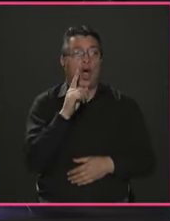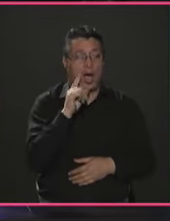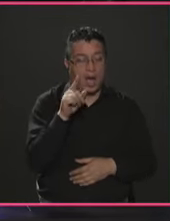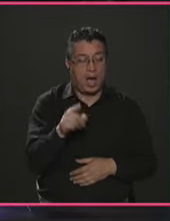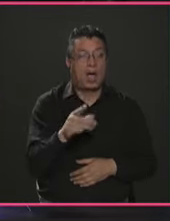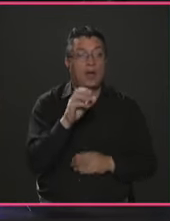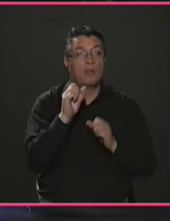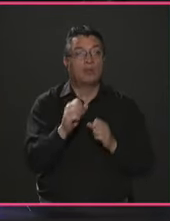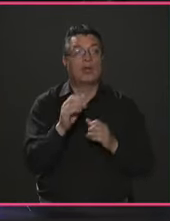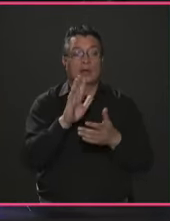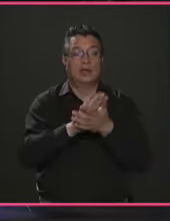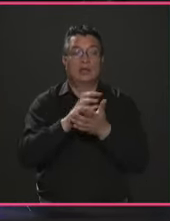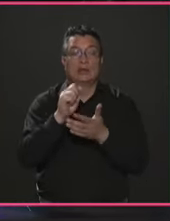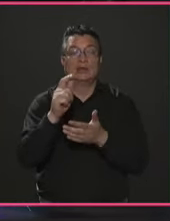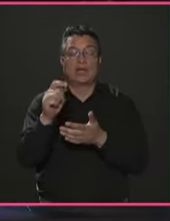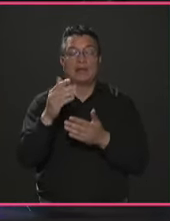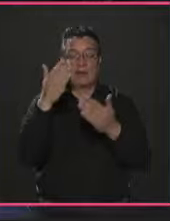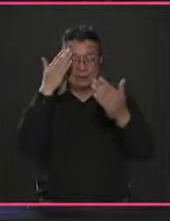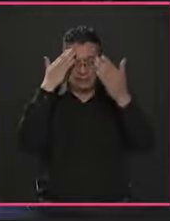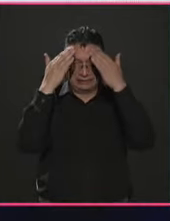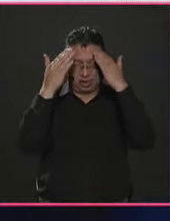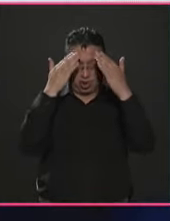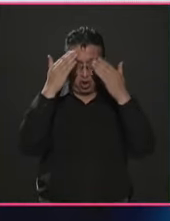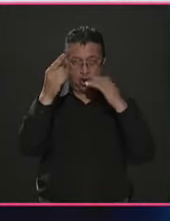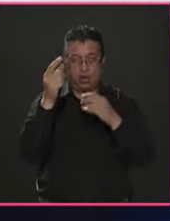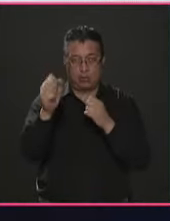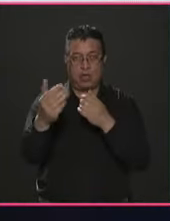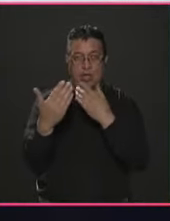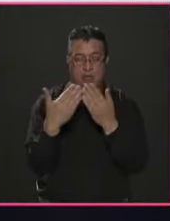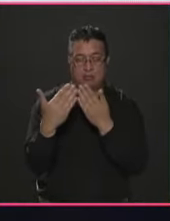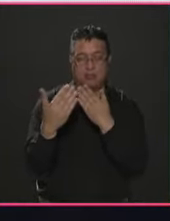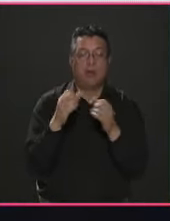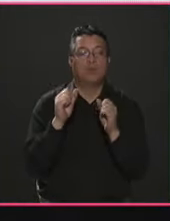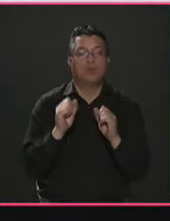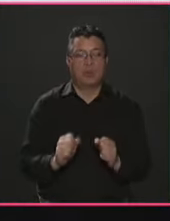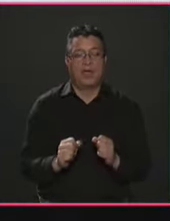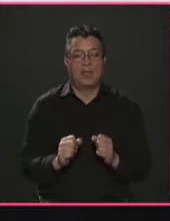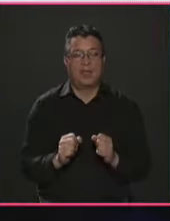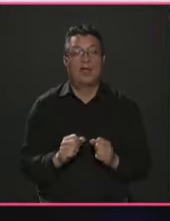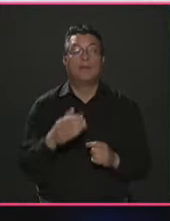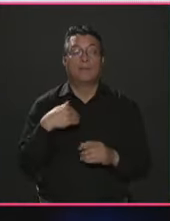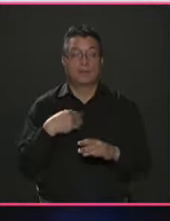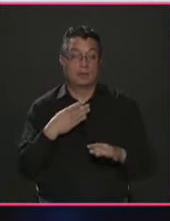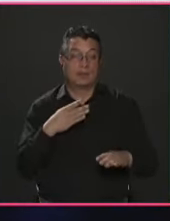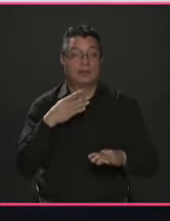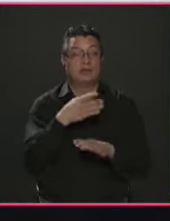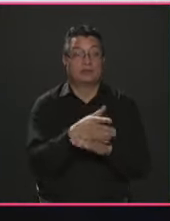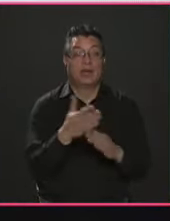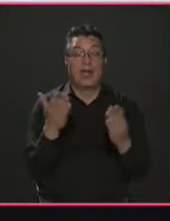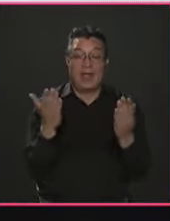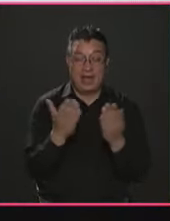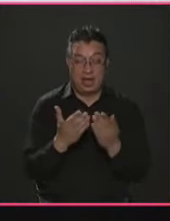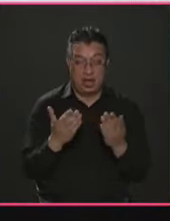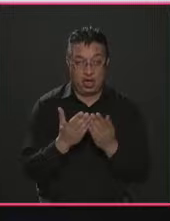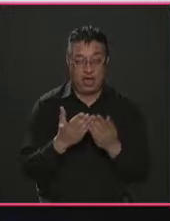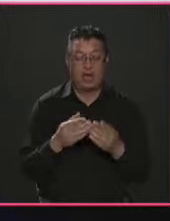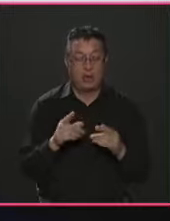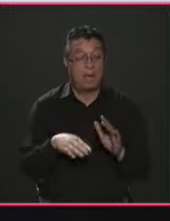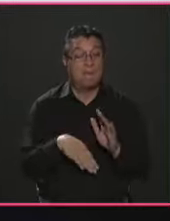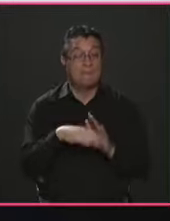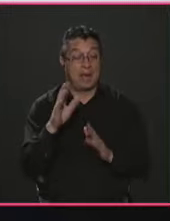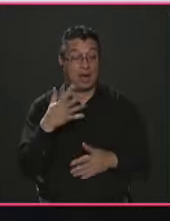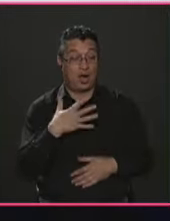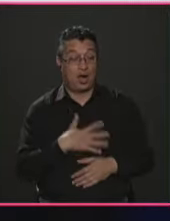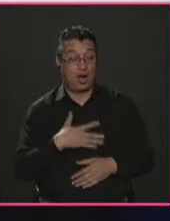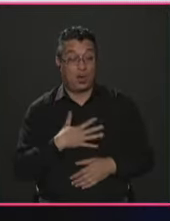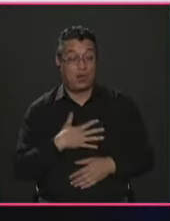querían podían chatear con un psicólogo o una psicóloga además íbamos a los colegios y una de las cosas que más les gustó fue